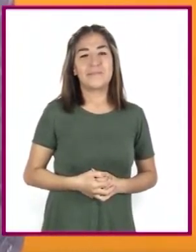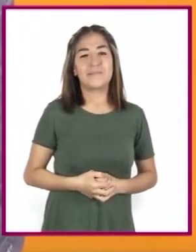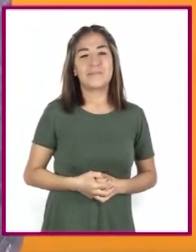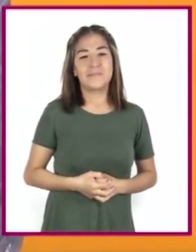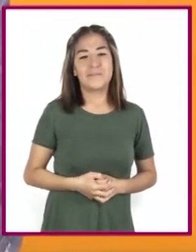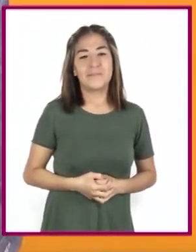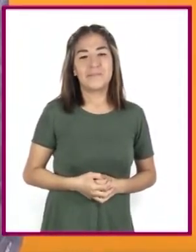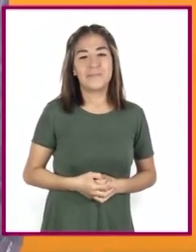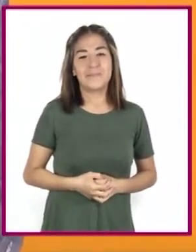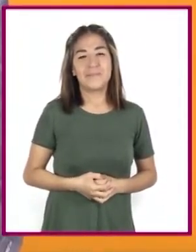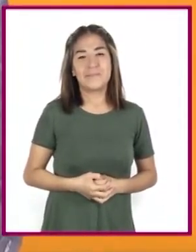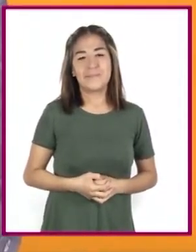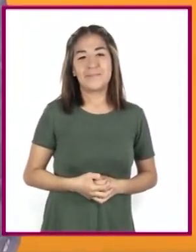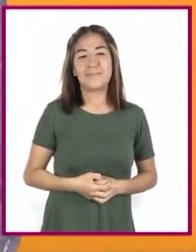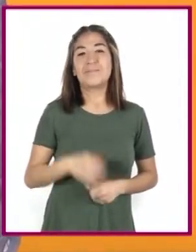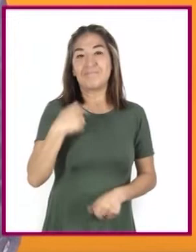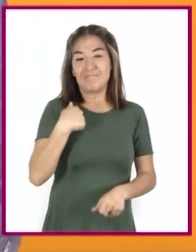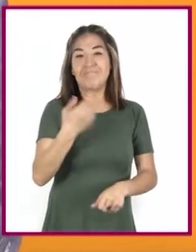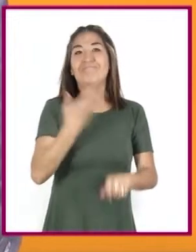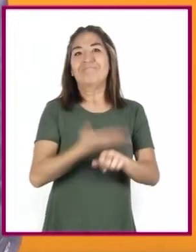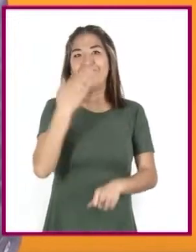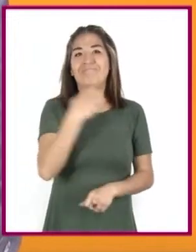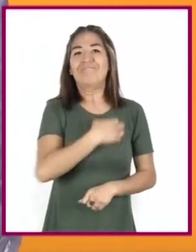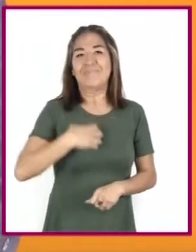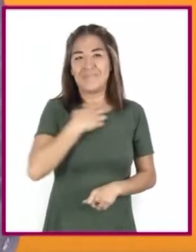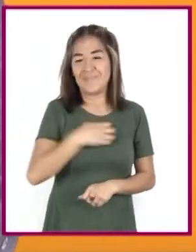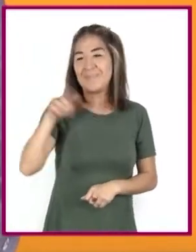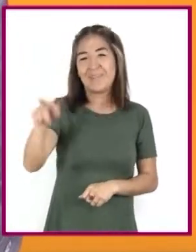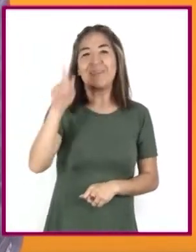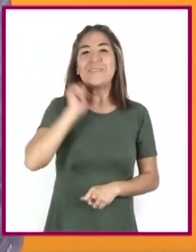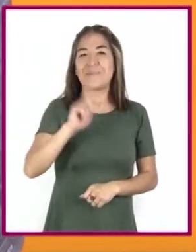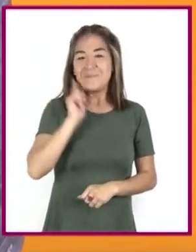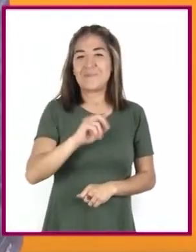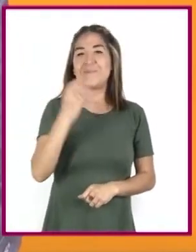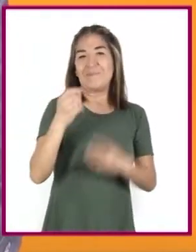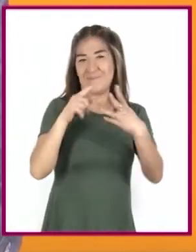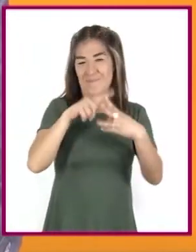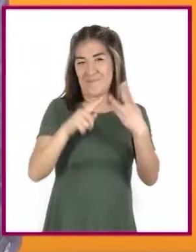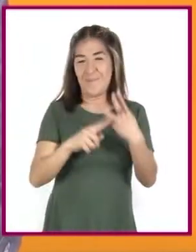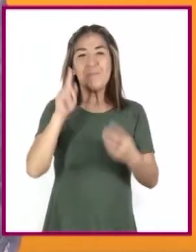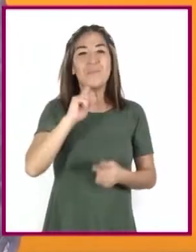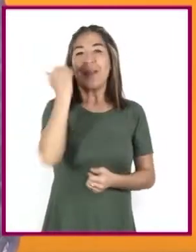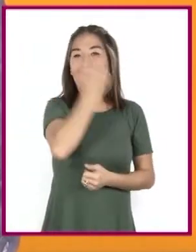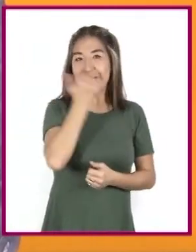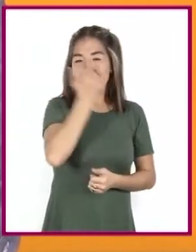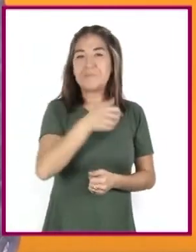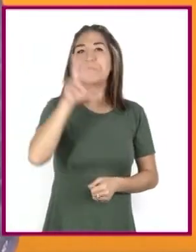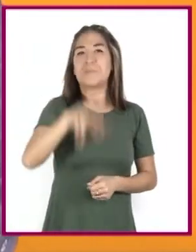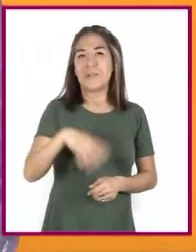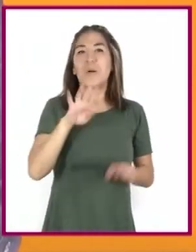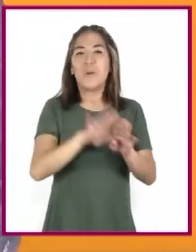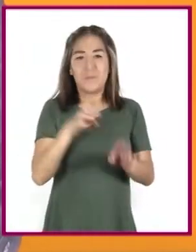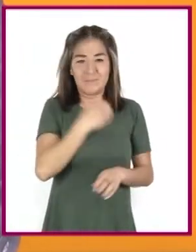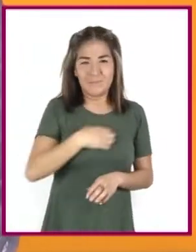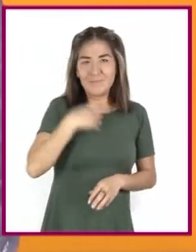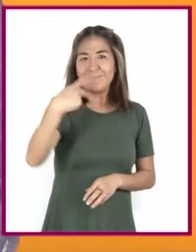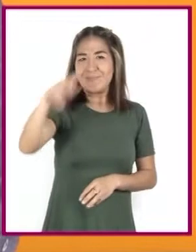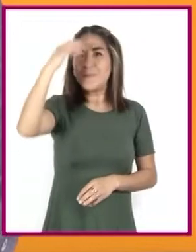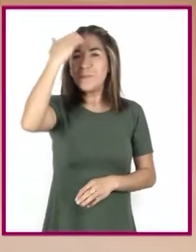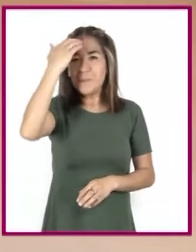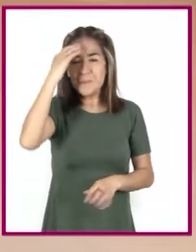Estoy muy contento de que nuestras alumnas demuestren su entusiasmo y el conocimiento que han